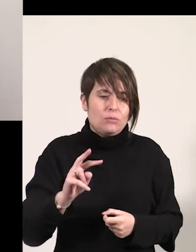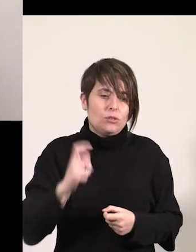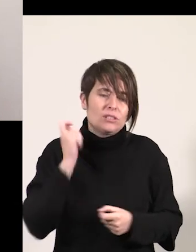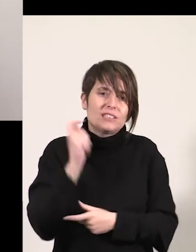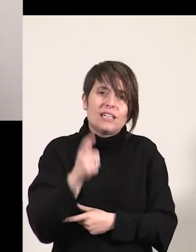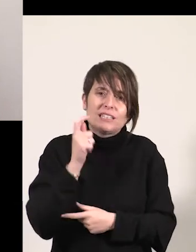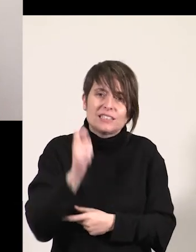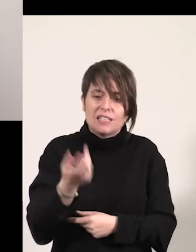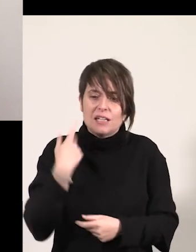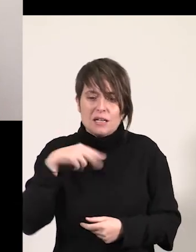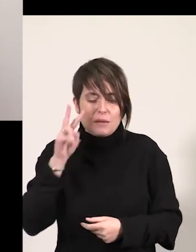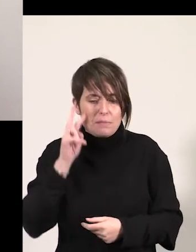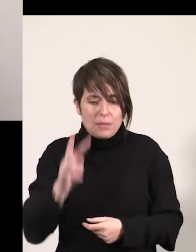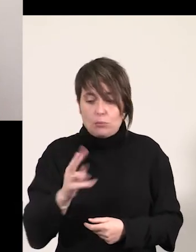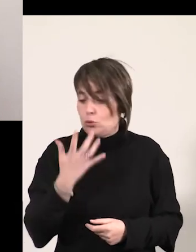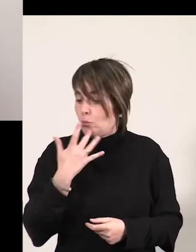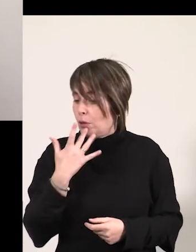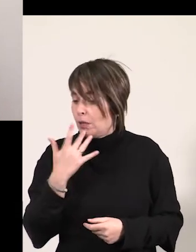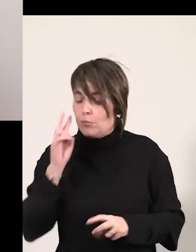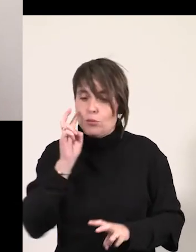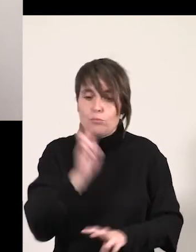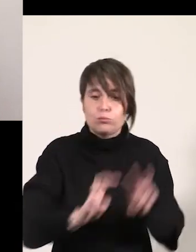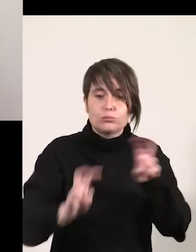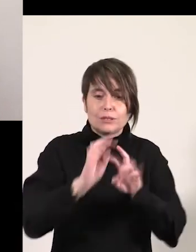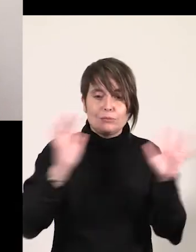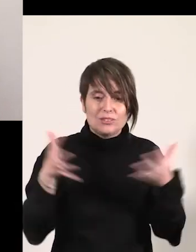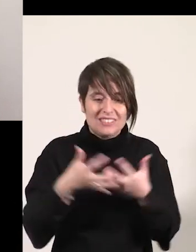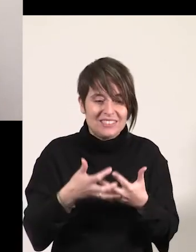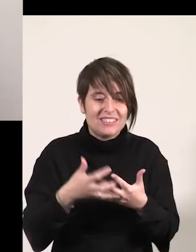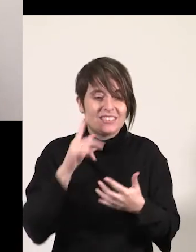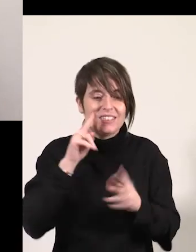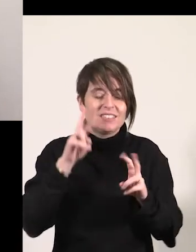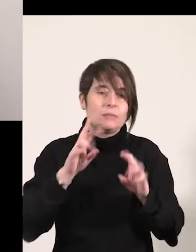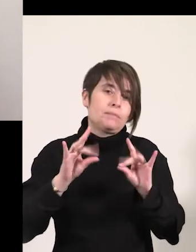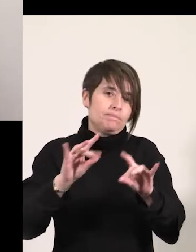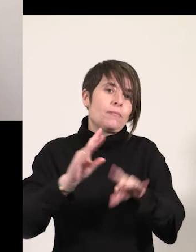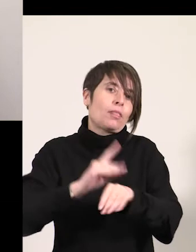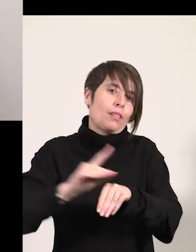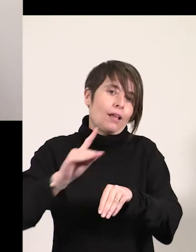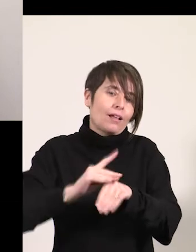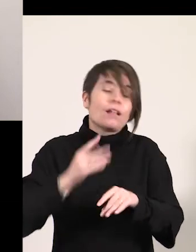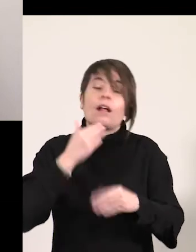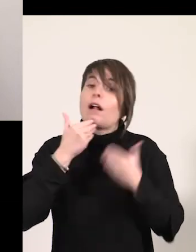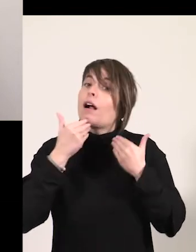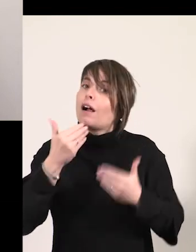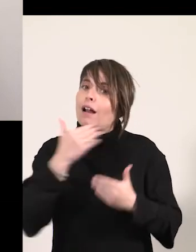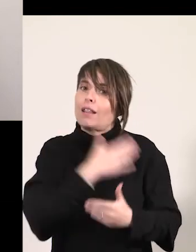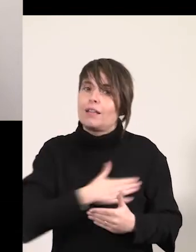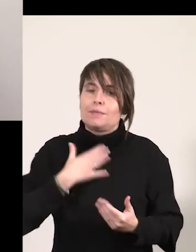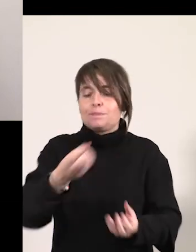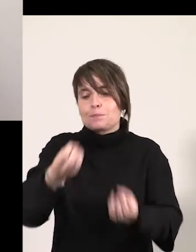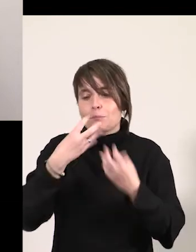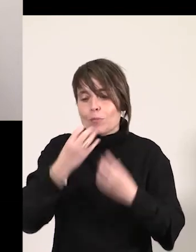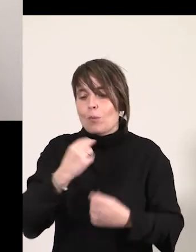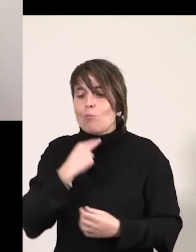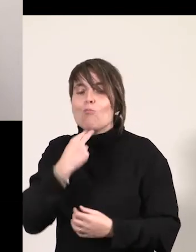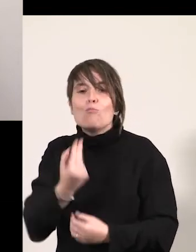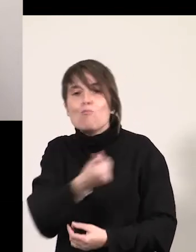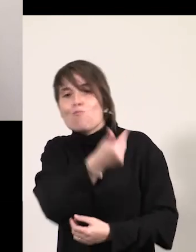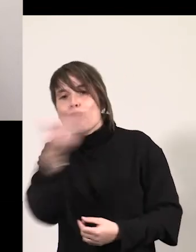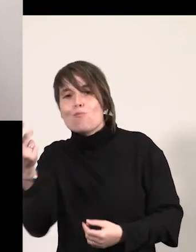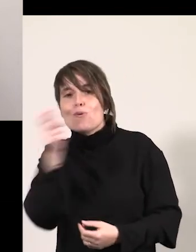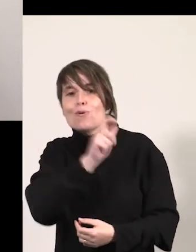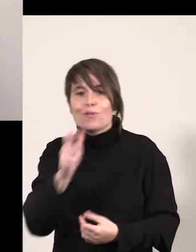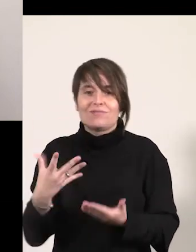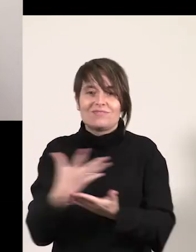cada vez más, ¿no? De una forma más cotidiana, ¿no? Lo estamos haciendo cuando navegamos a través de los medios digitales, ¿no? Ha sido un